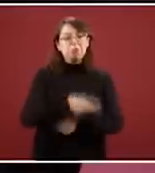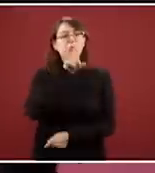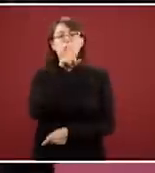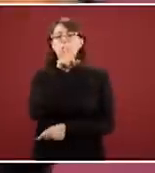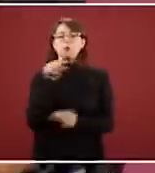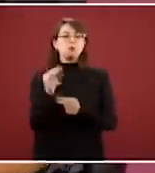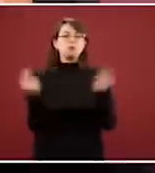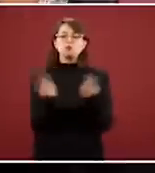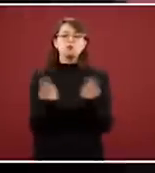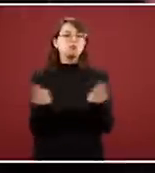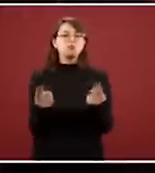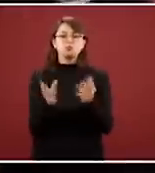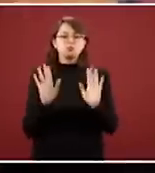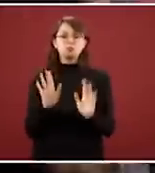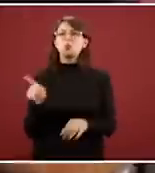para recibir la atención